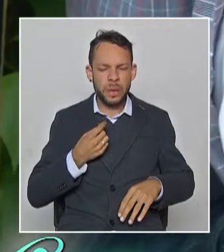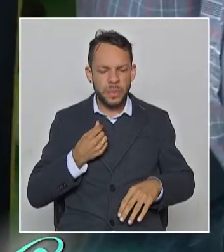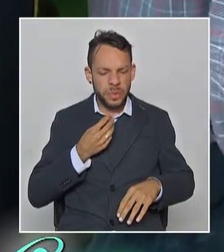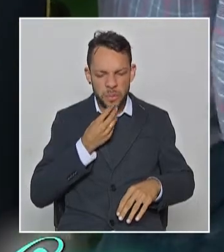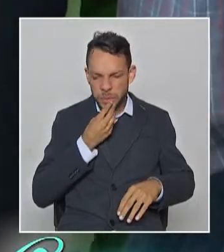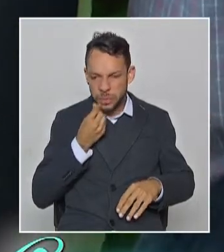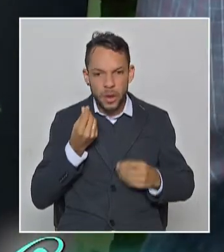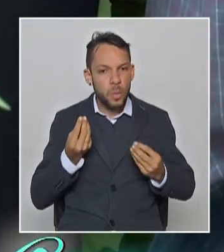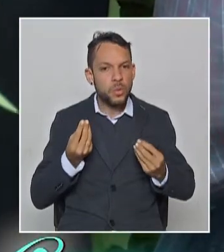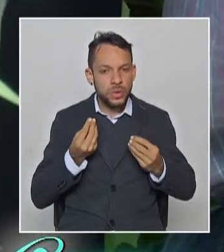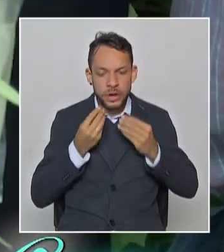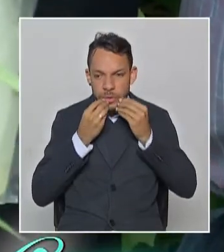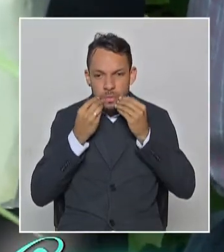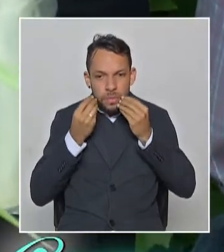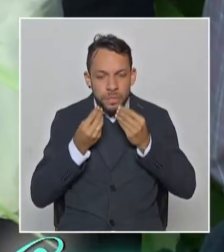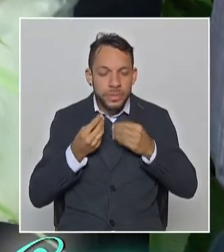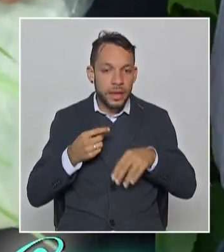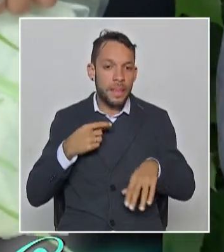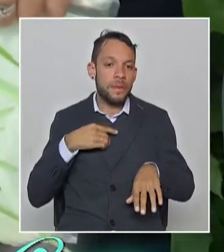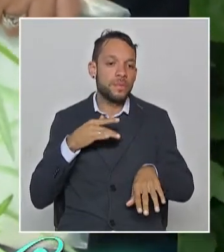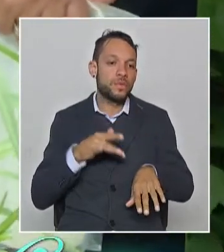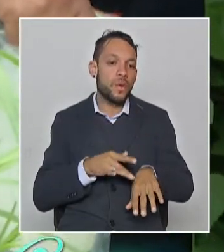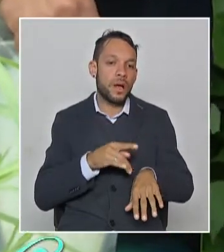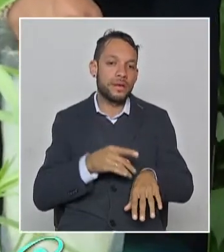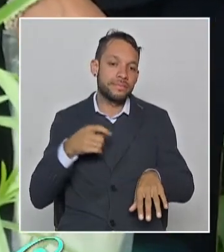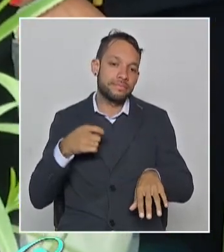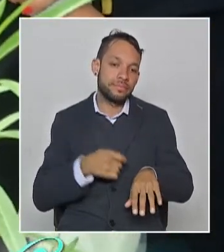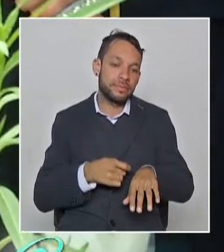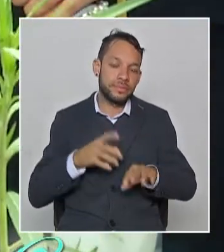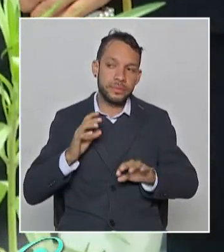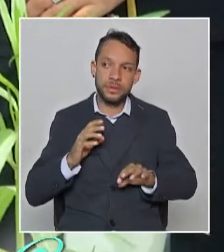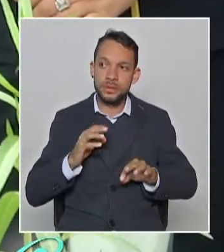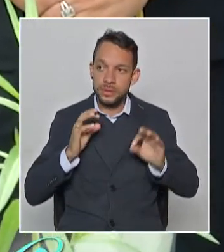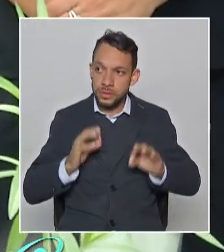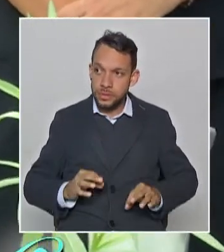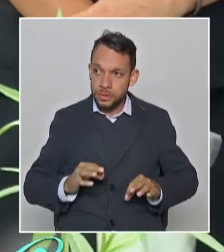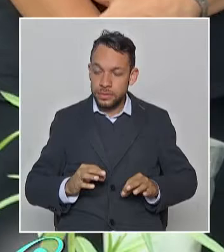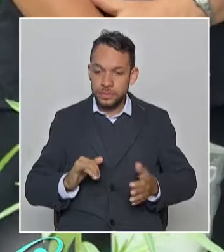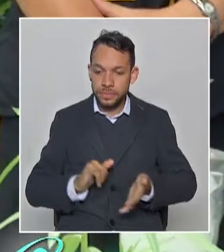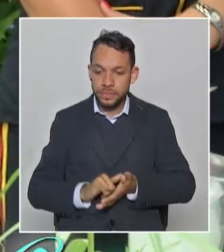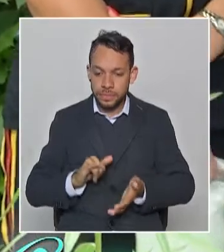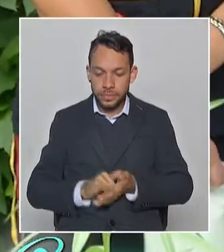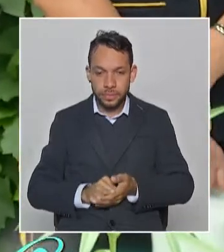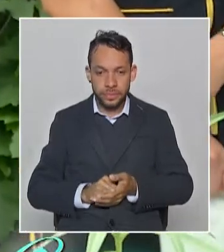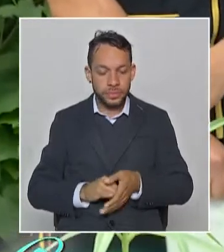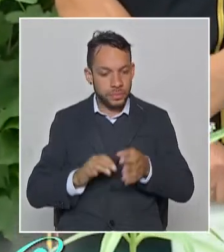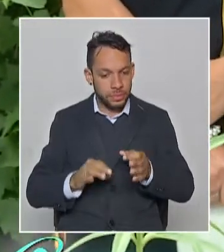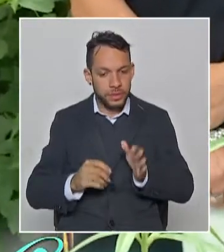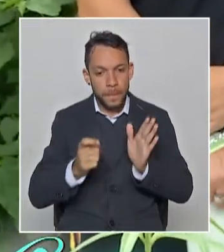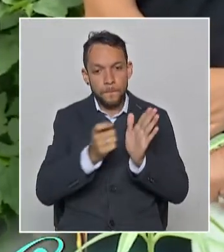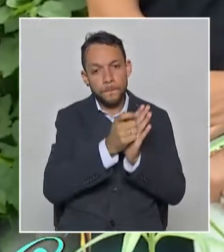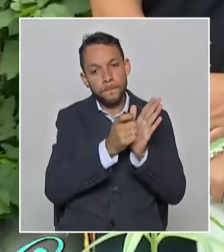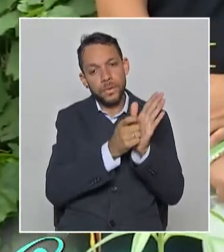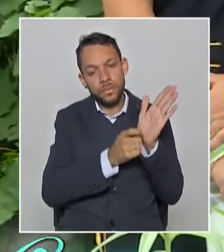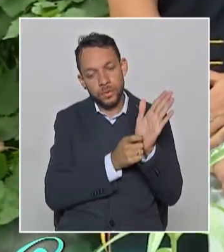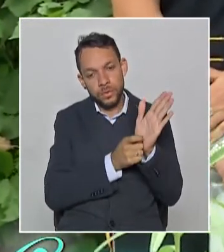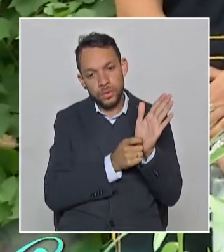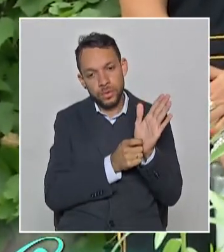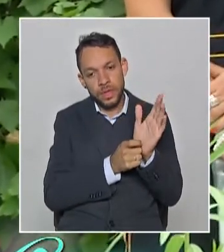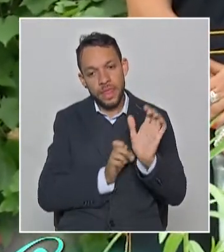salivales tenían mayor secreción. Pero es que Amparo acaba de decir, está hablando de unos puntos de secreción